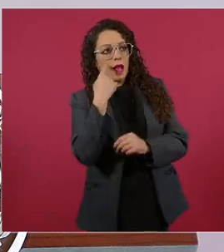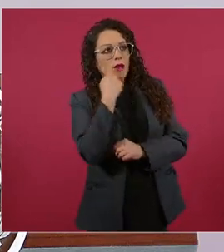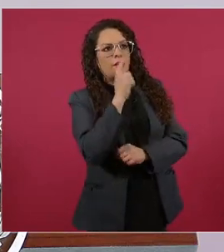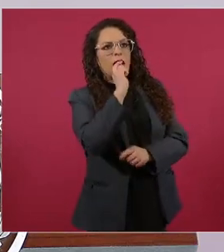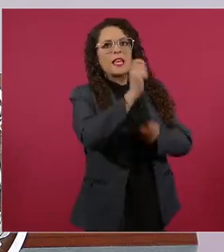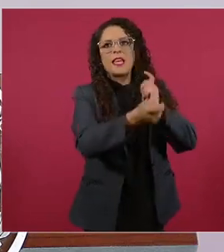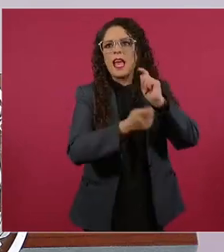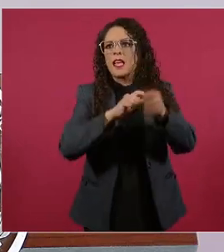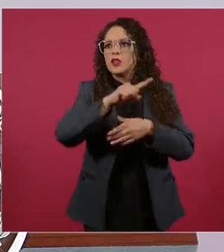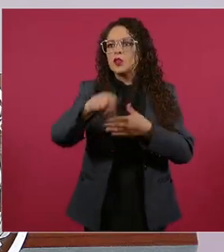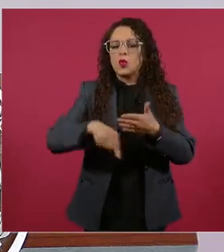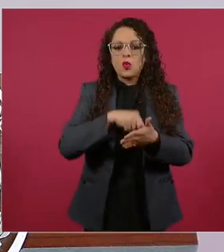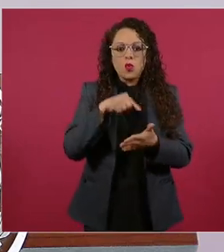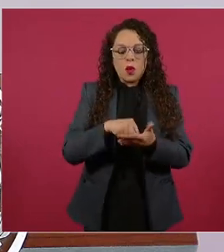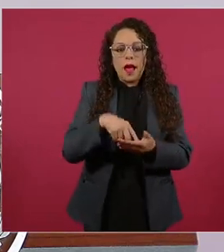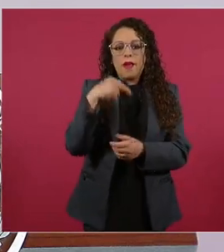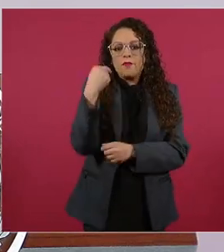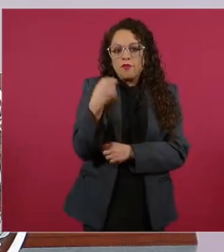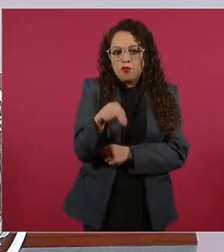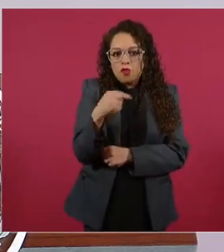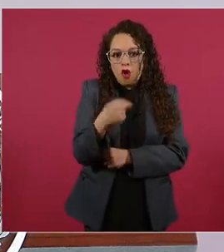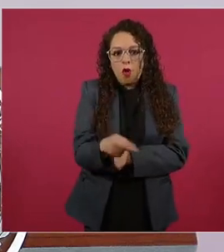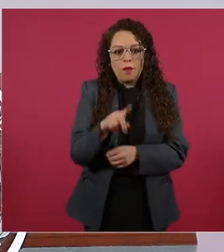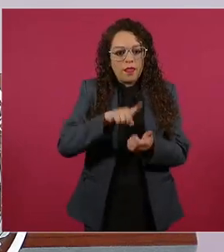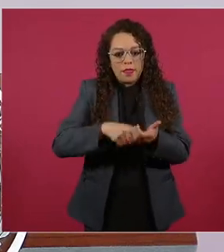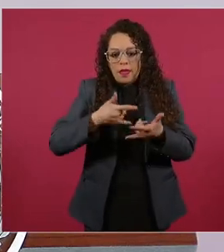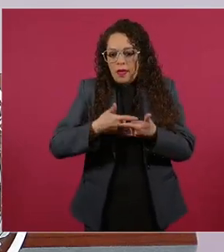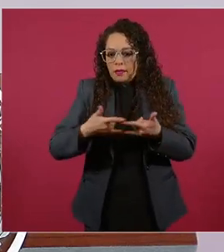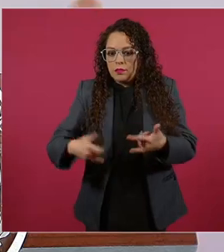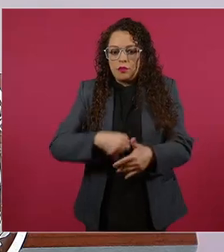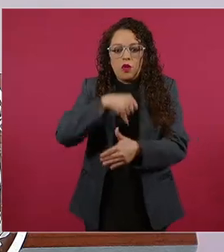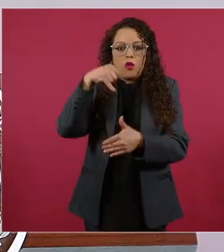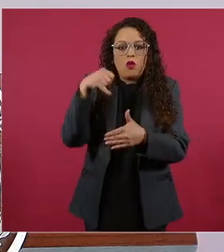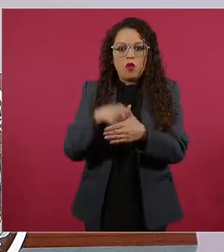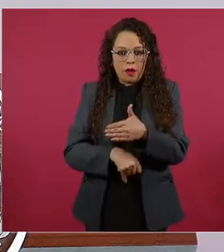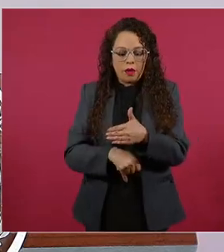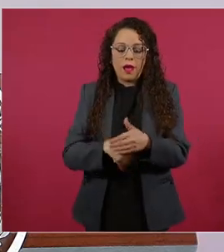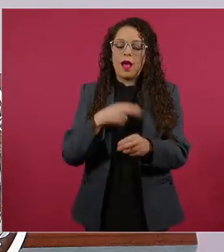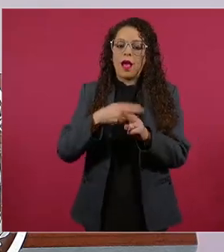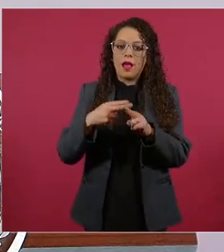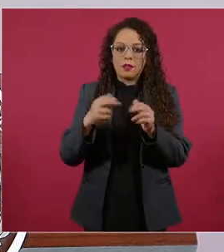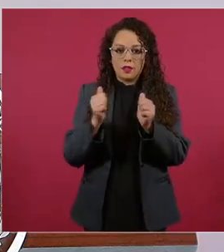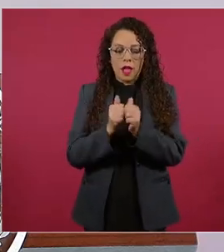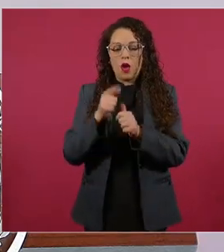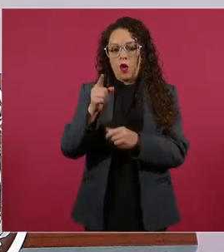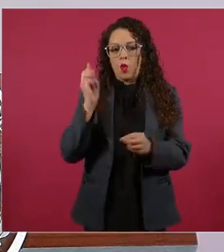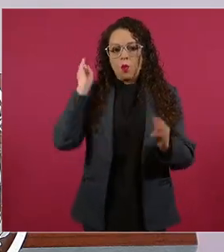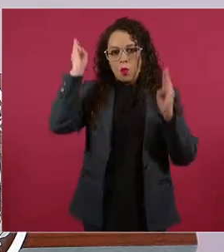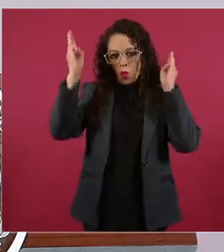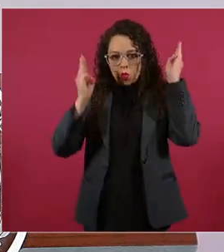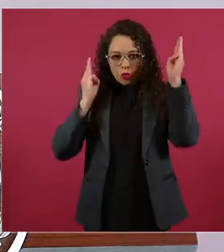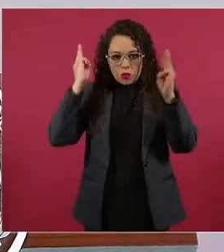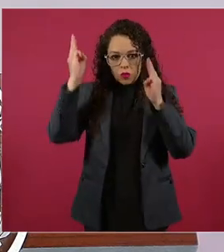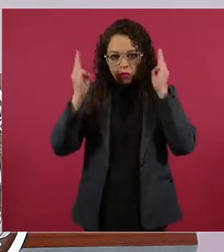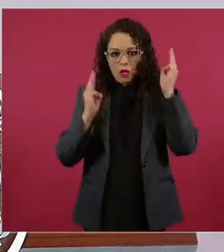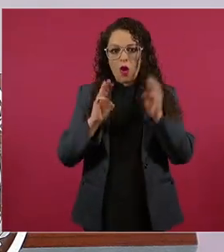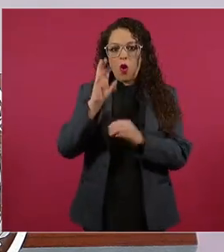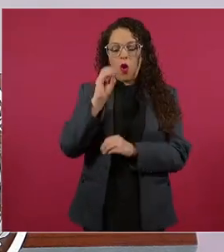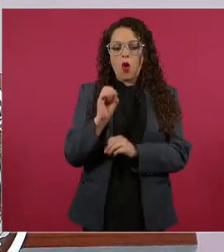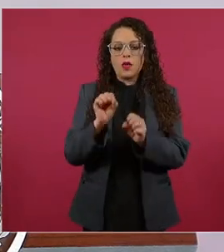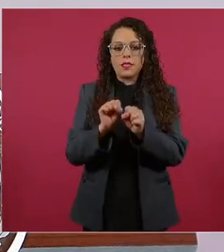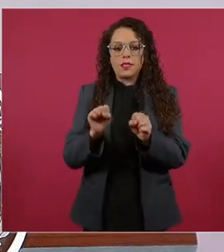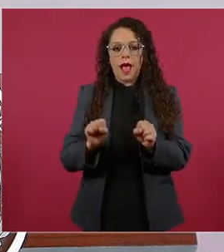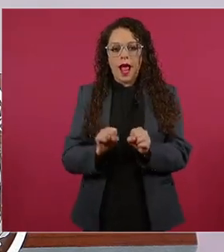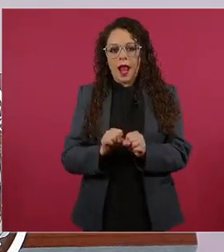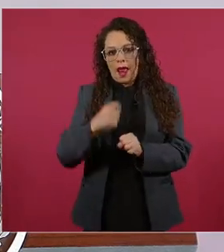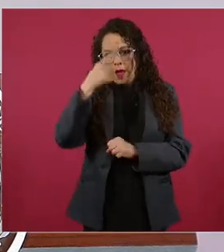esta zona arqueológica y, por supuesto, también museos o salas de interpretación. Vamos a pasar a la